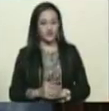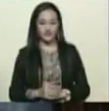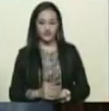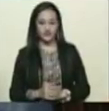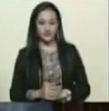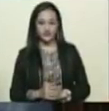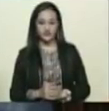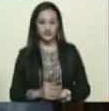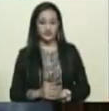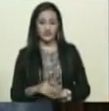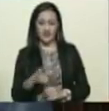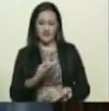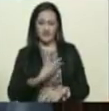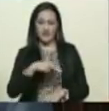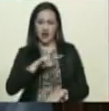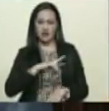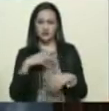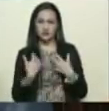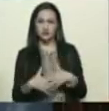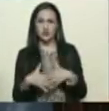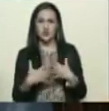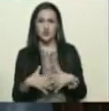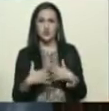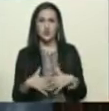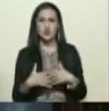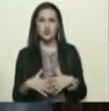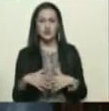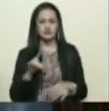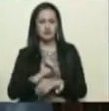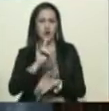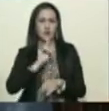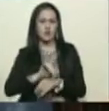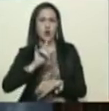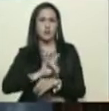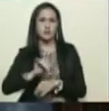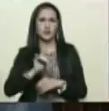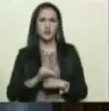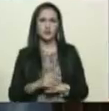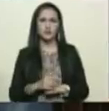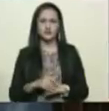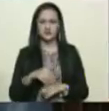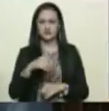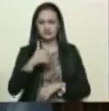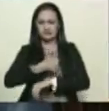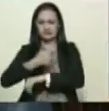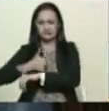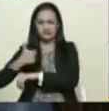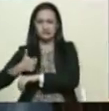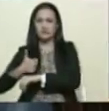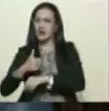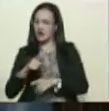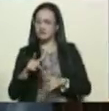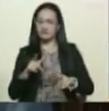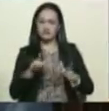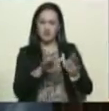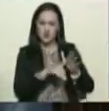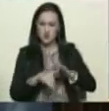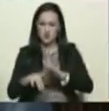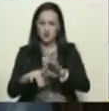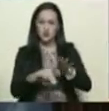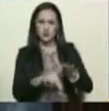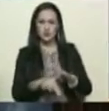pseudo empresarios que simularon que engañaron autoridades para cometer estos